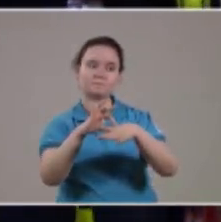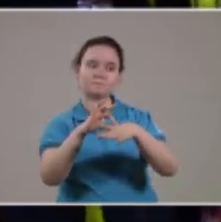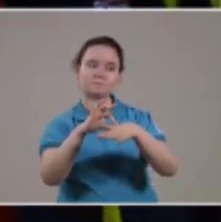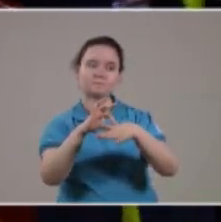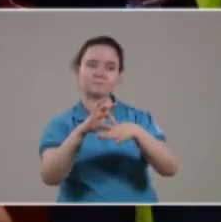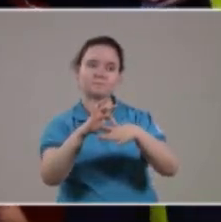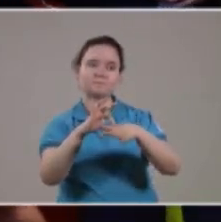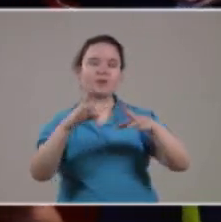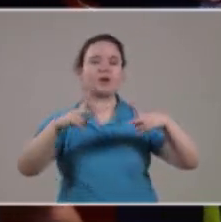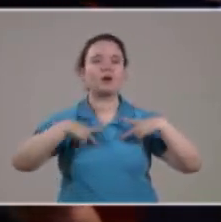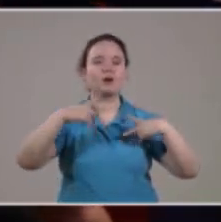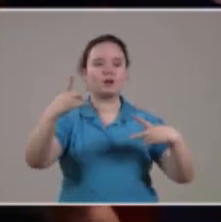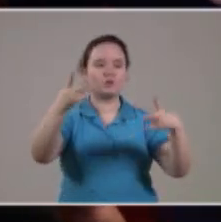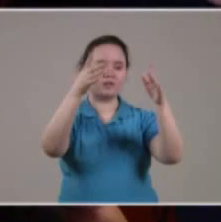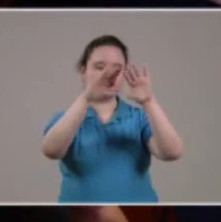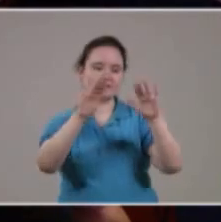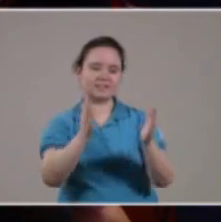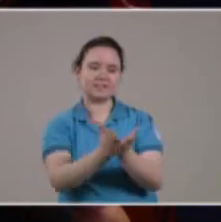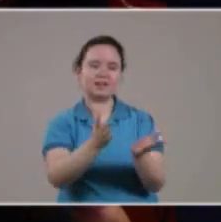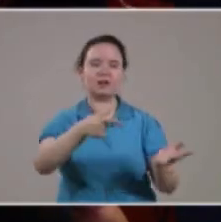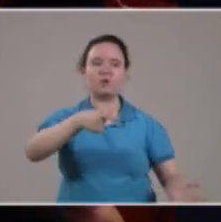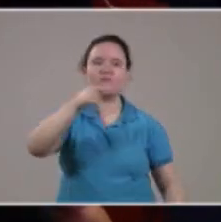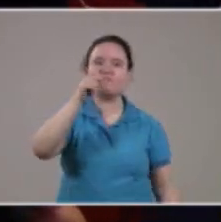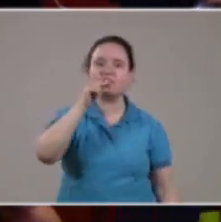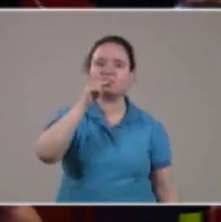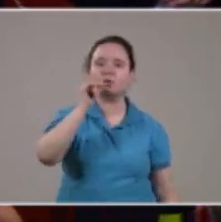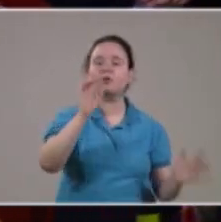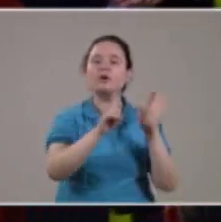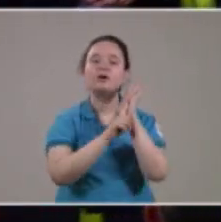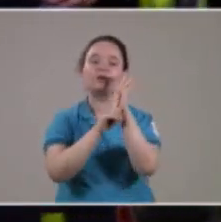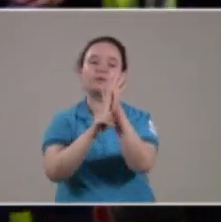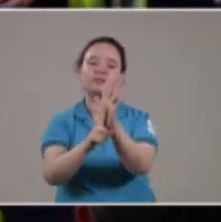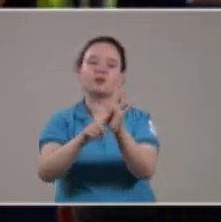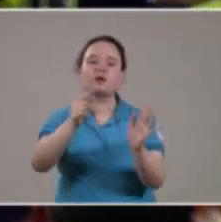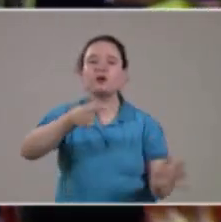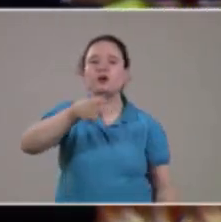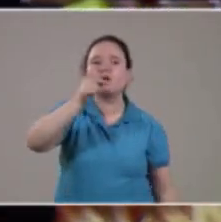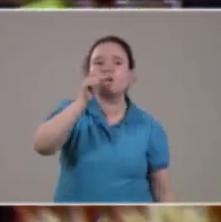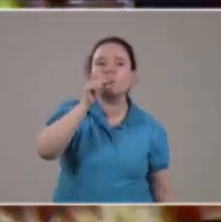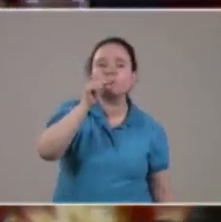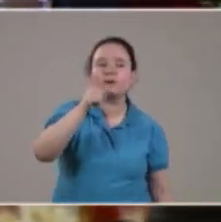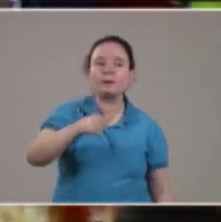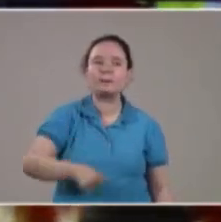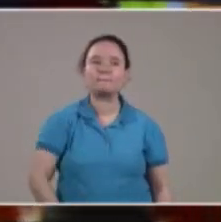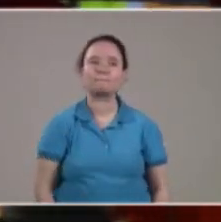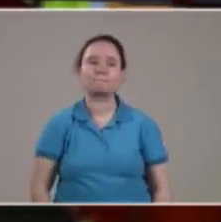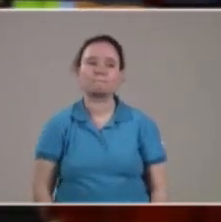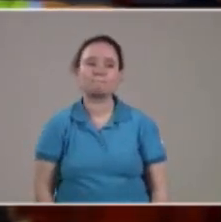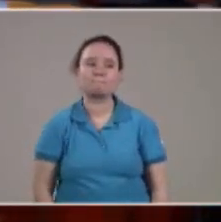Ahí hay un frasco de vino representado en la copita, desde luego.